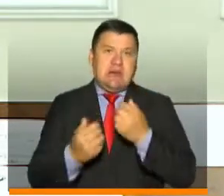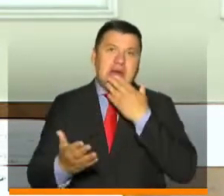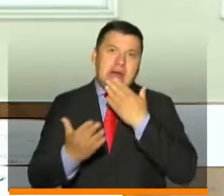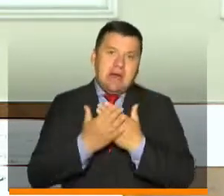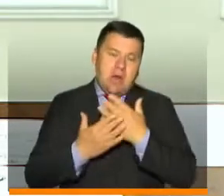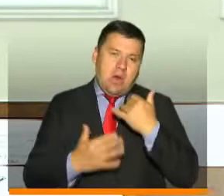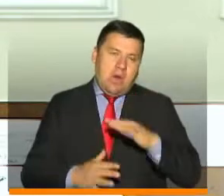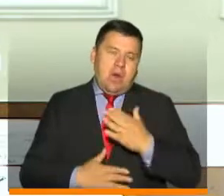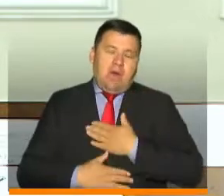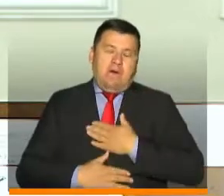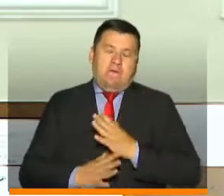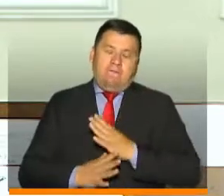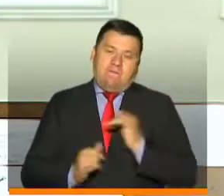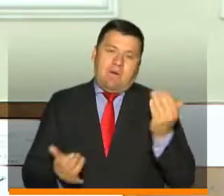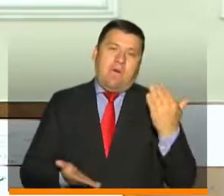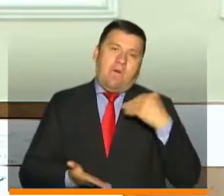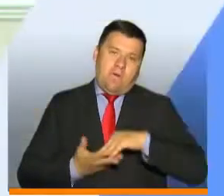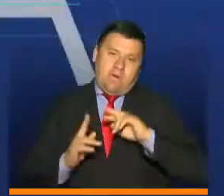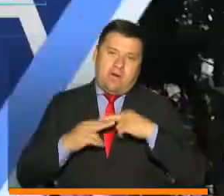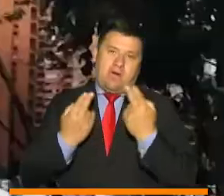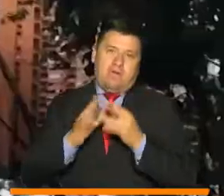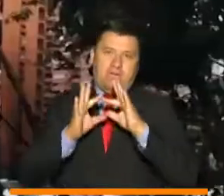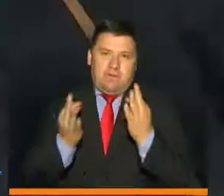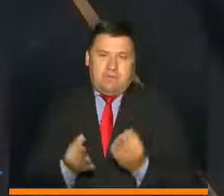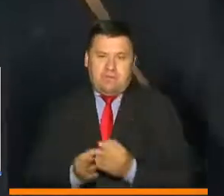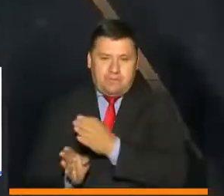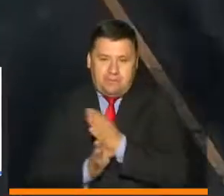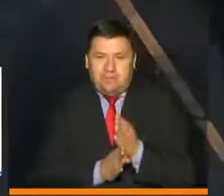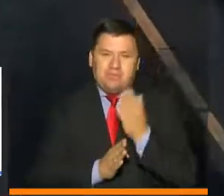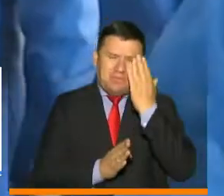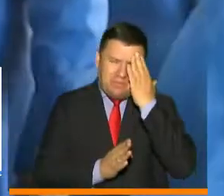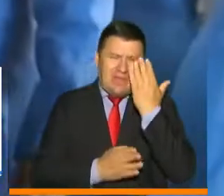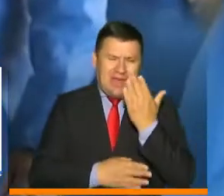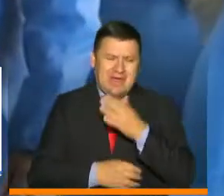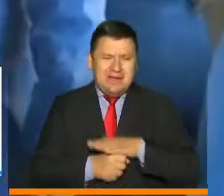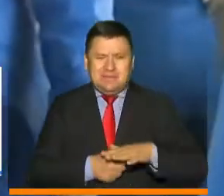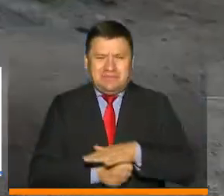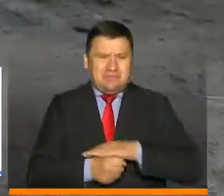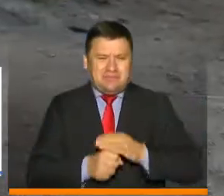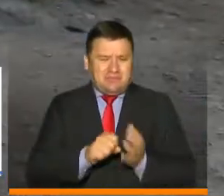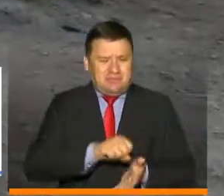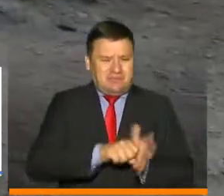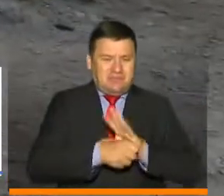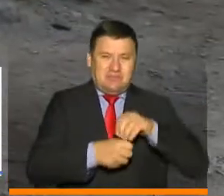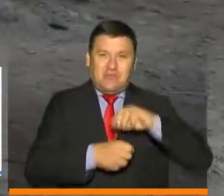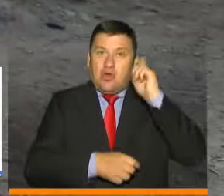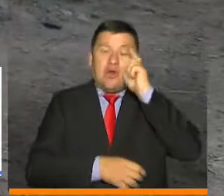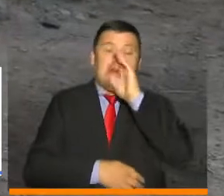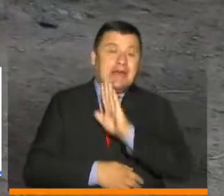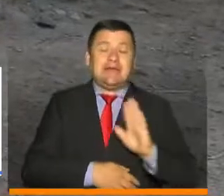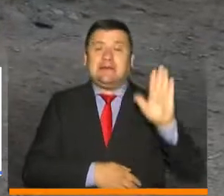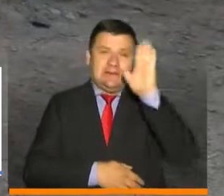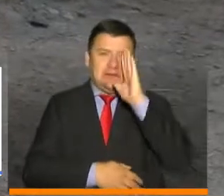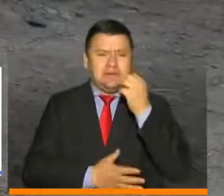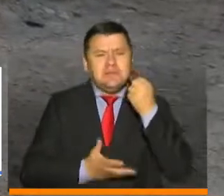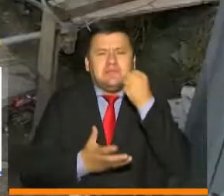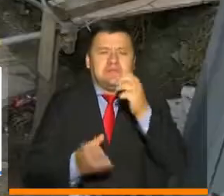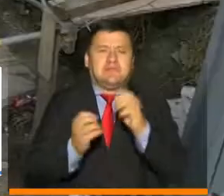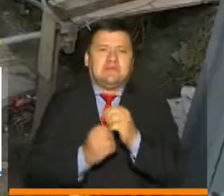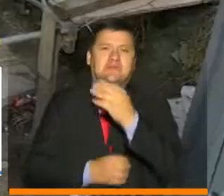y nos encanta que estén nuevamente reunidos en familia. En esta coyuntura de pandemia, el gobierno nacional ha